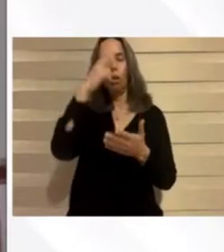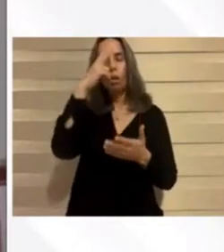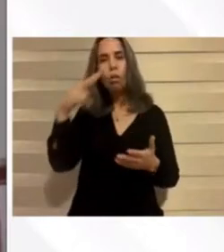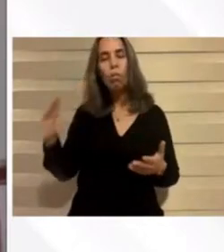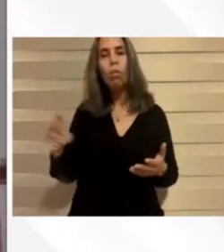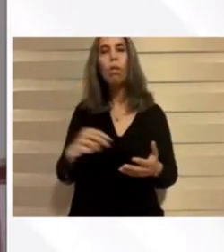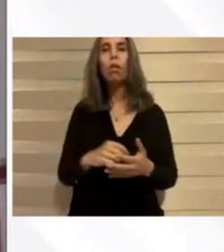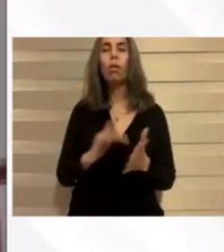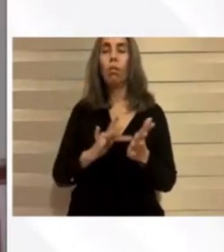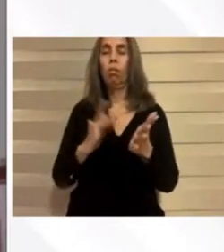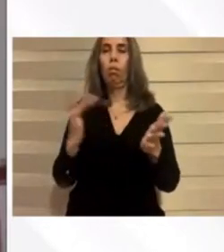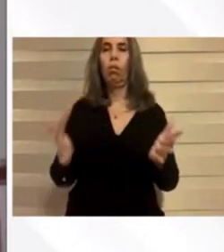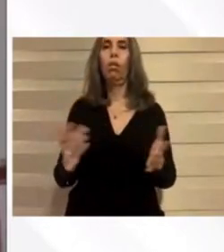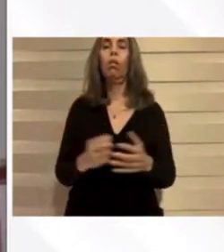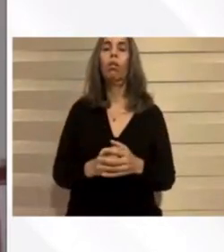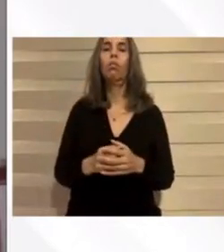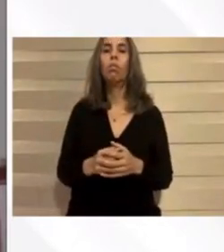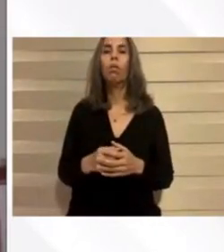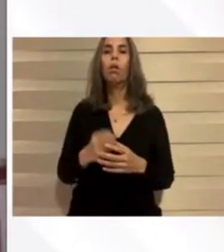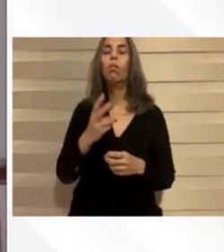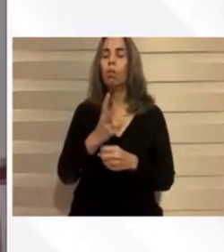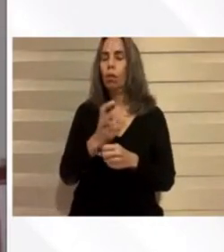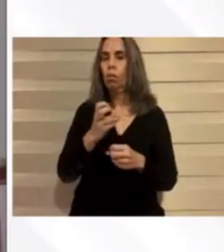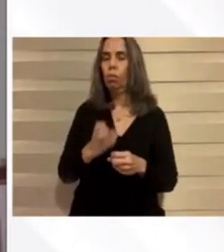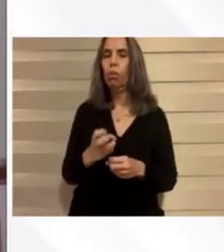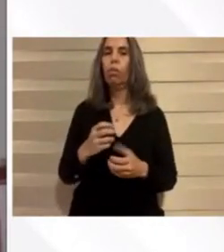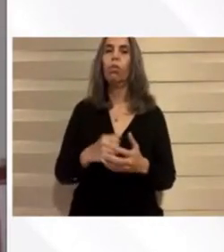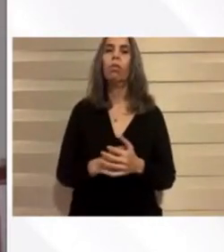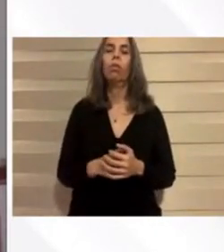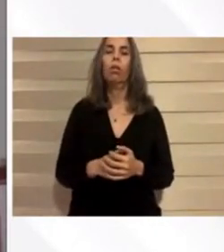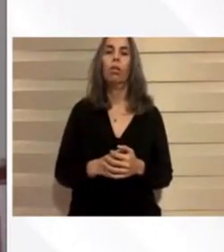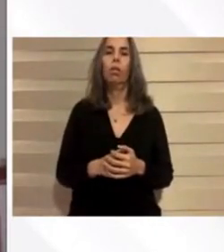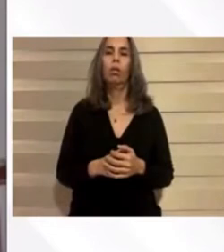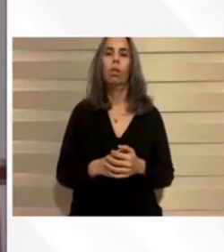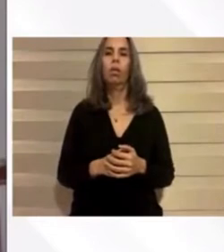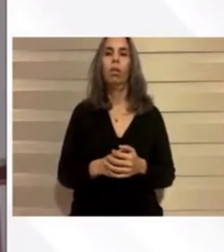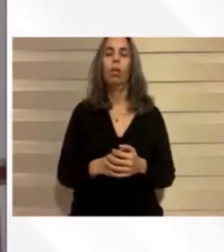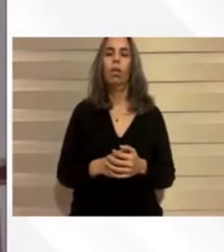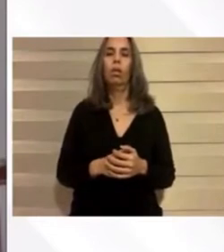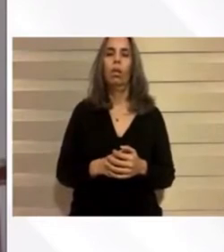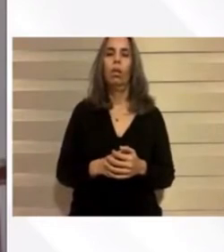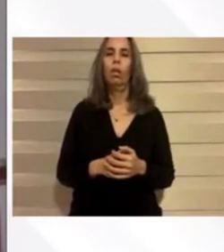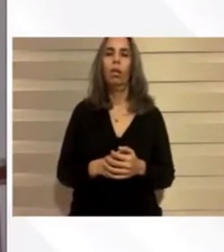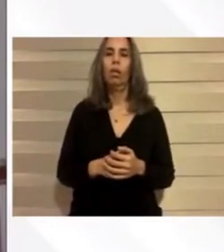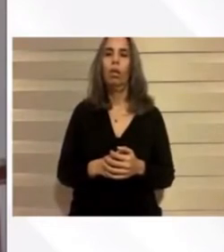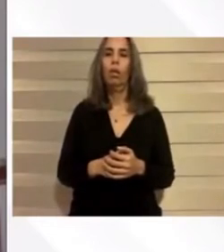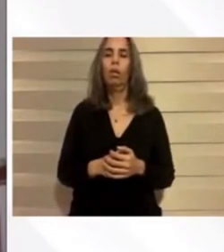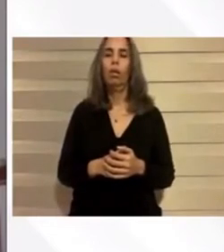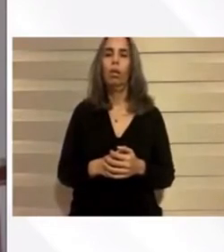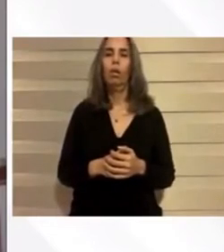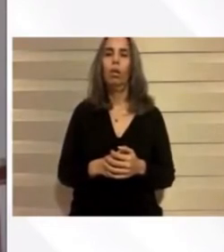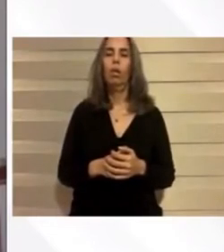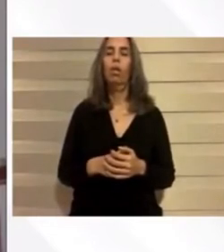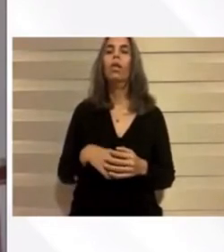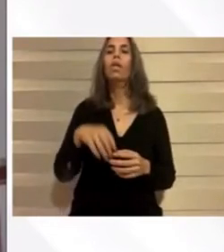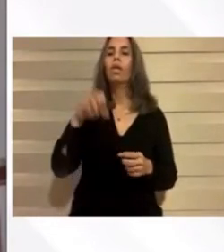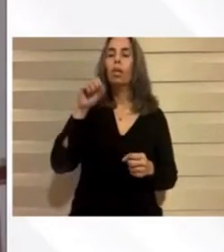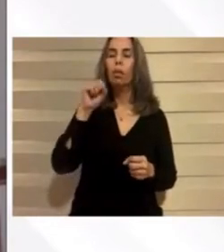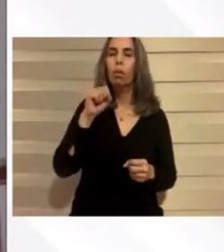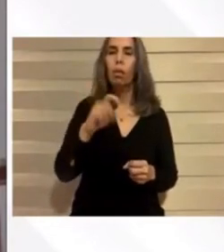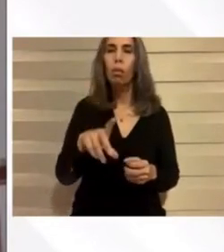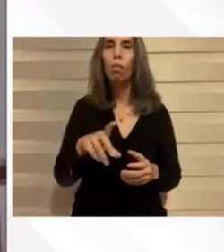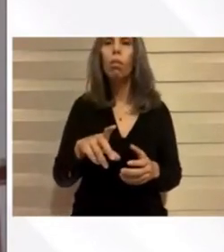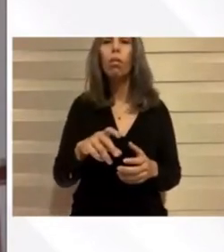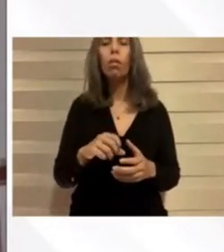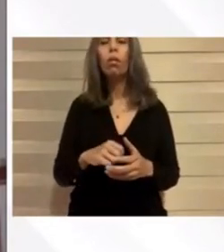Rosario Sánchez Ramos, que ahora está con nosotros en representación. Por supuesto, también por parte de la Autoridad Educativa Federal